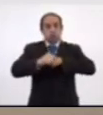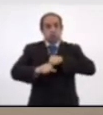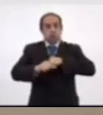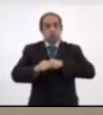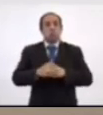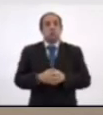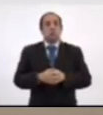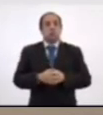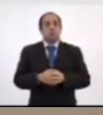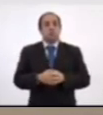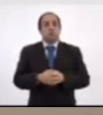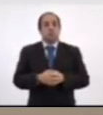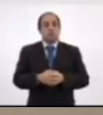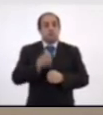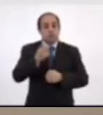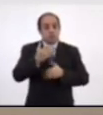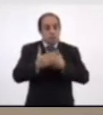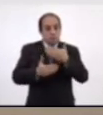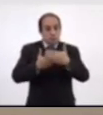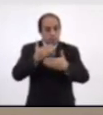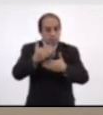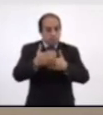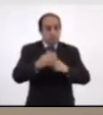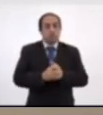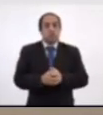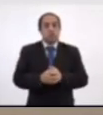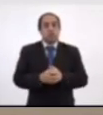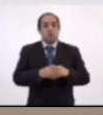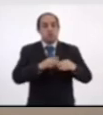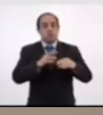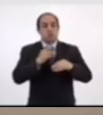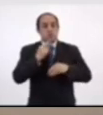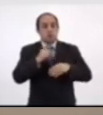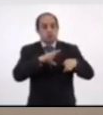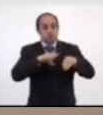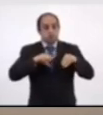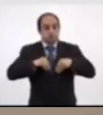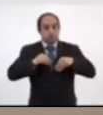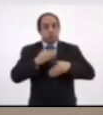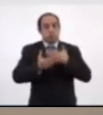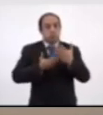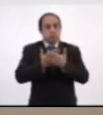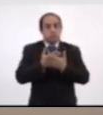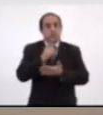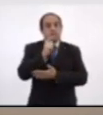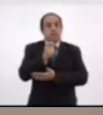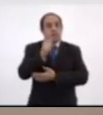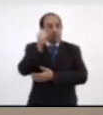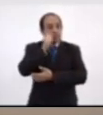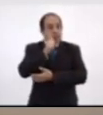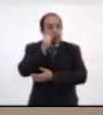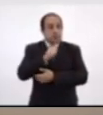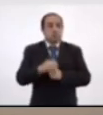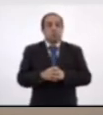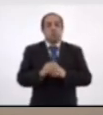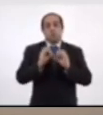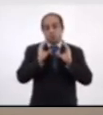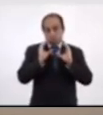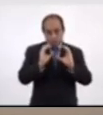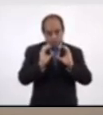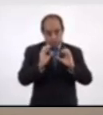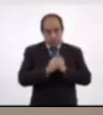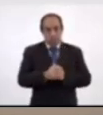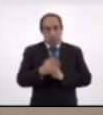ortopedia. Y este proceso de recuperación de servicios tiene que ser siempre muy cuidadoso, tiene